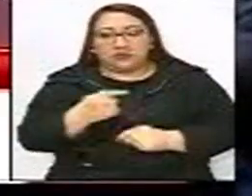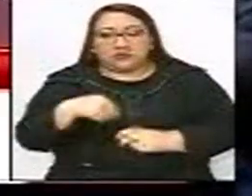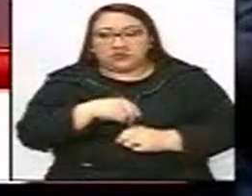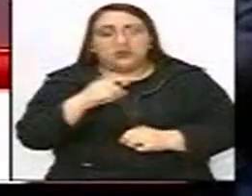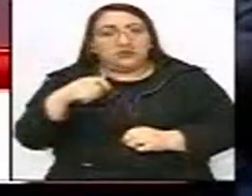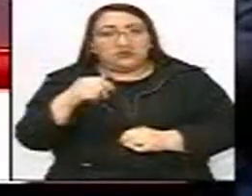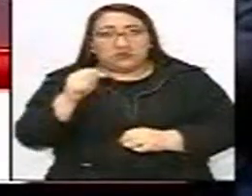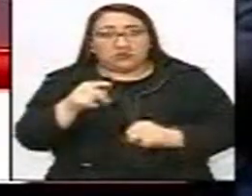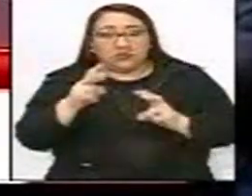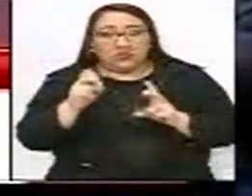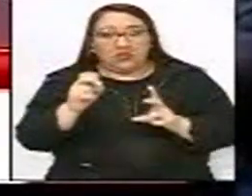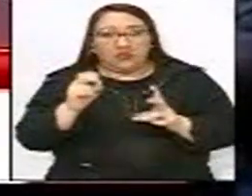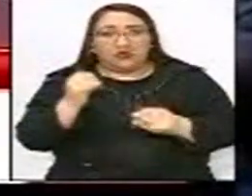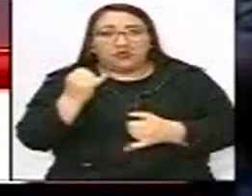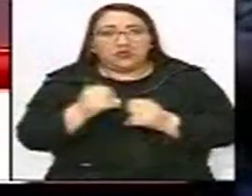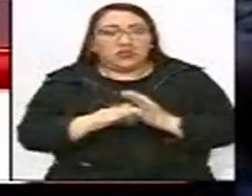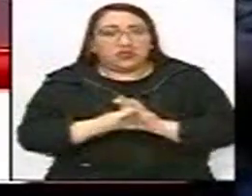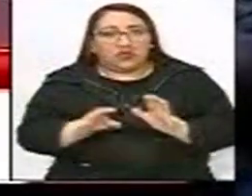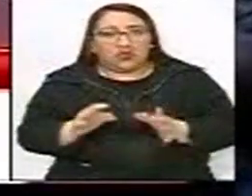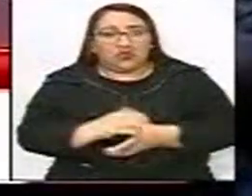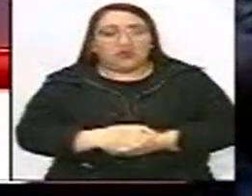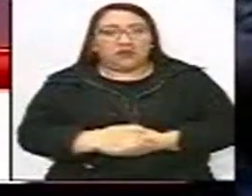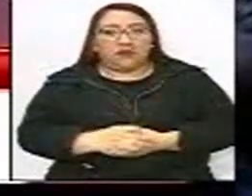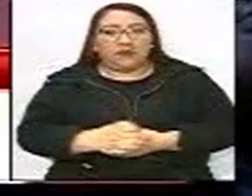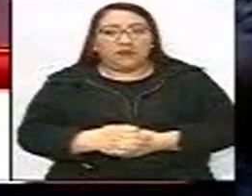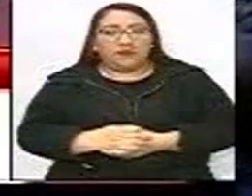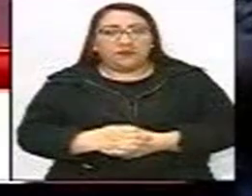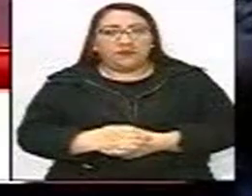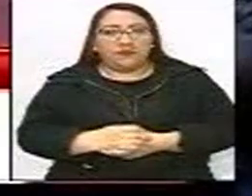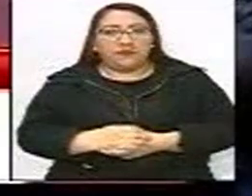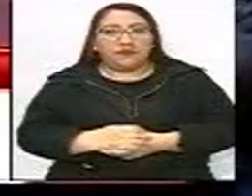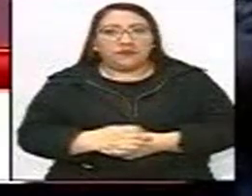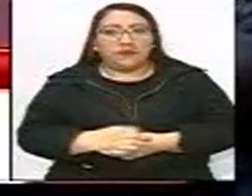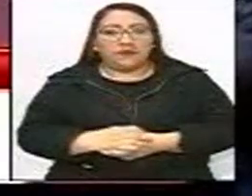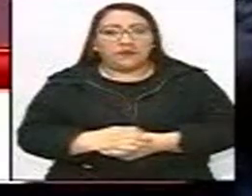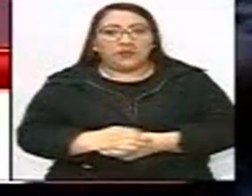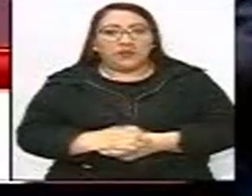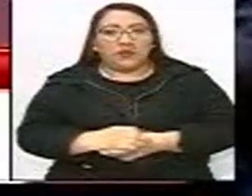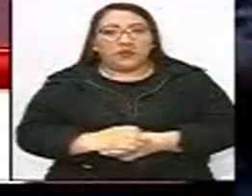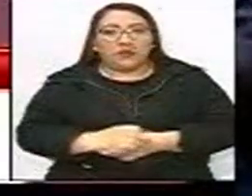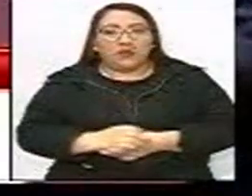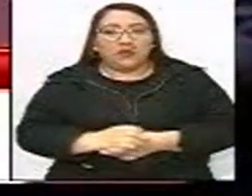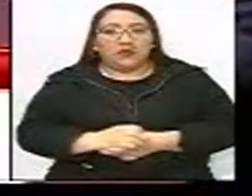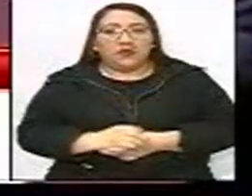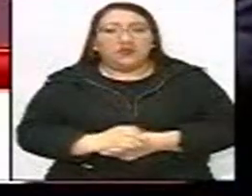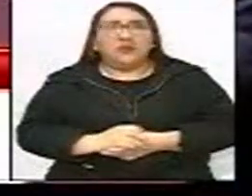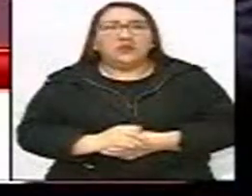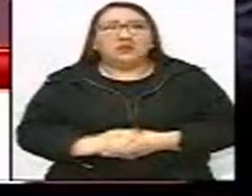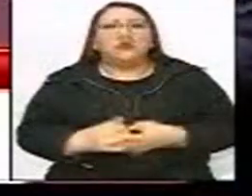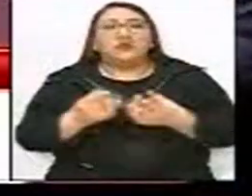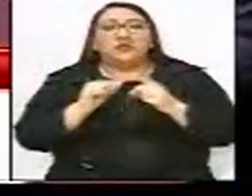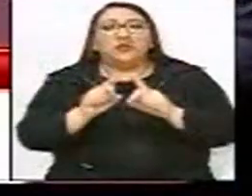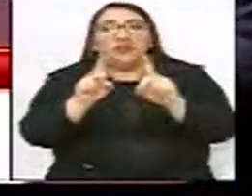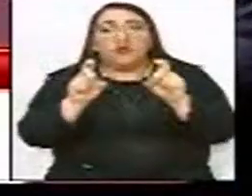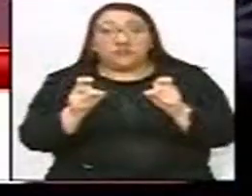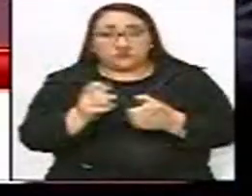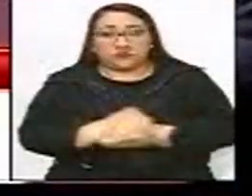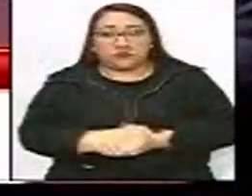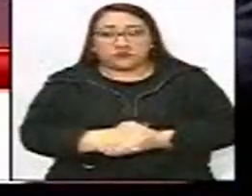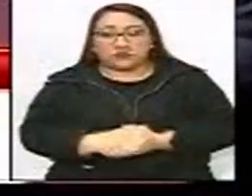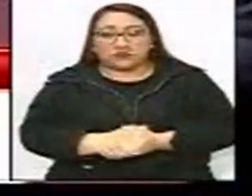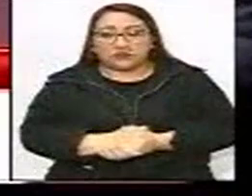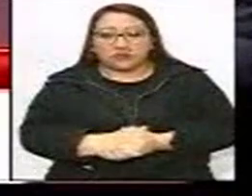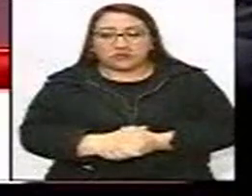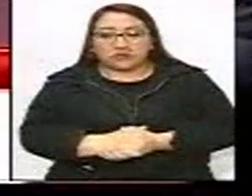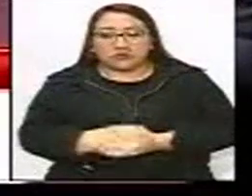Pero necesitamos que estos temas se aclaren. En ese sentido, yo quisiera preguntar y que